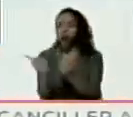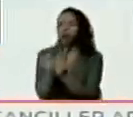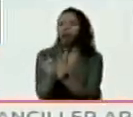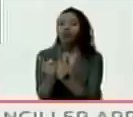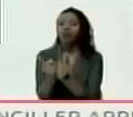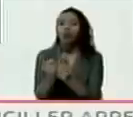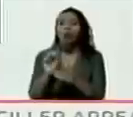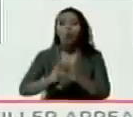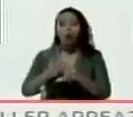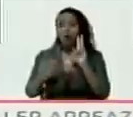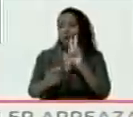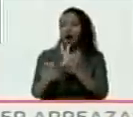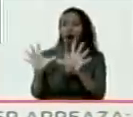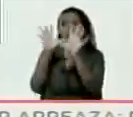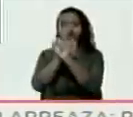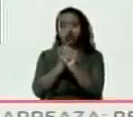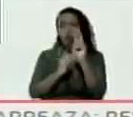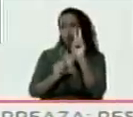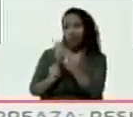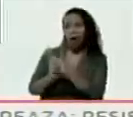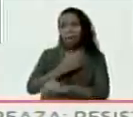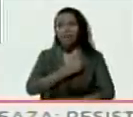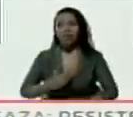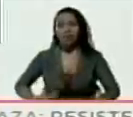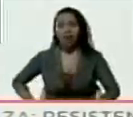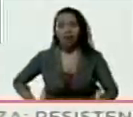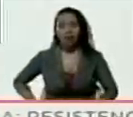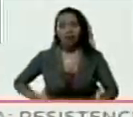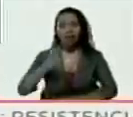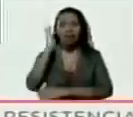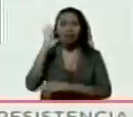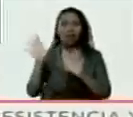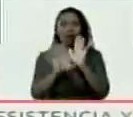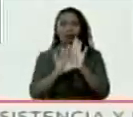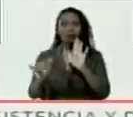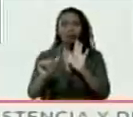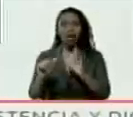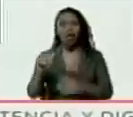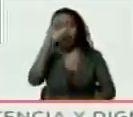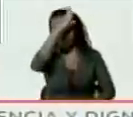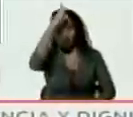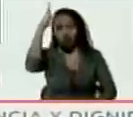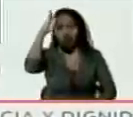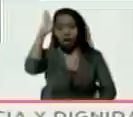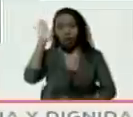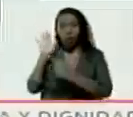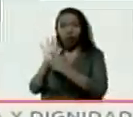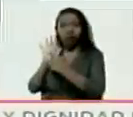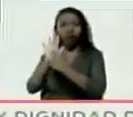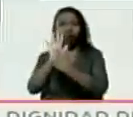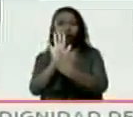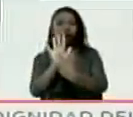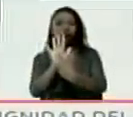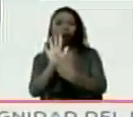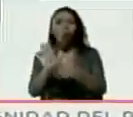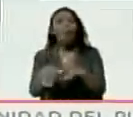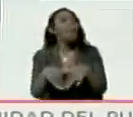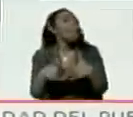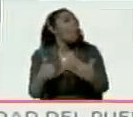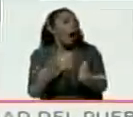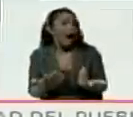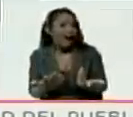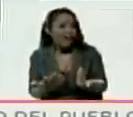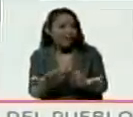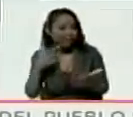ya la noche de anoche el presidente de la Asamblea Nacional Constituyente, Diosdado Cabello, mostró cuáles eran